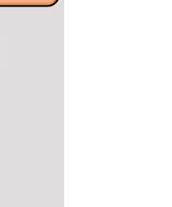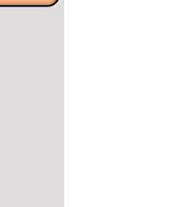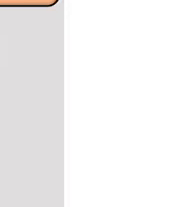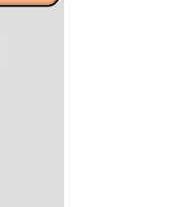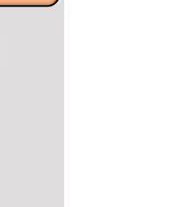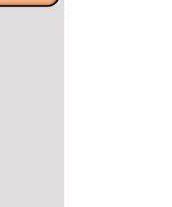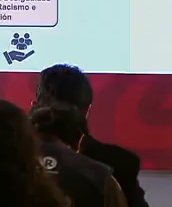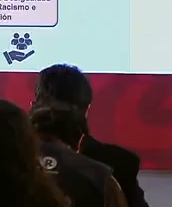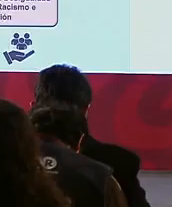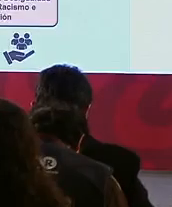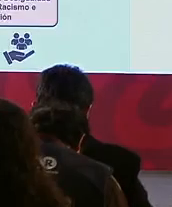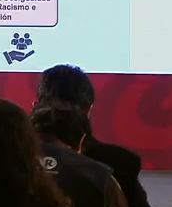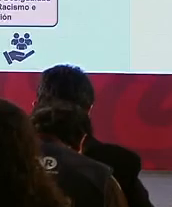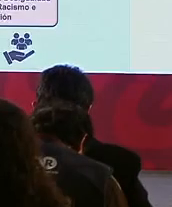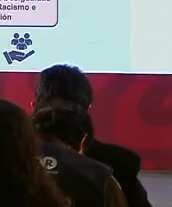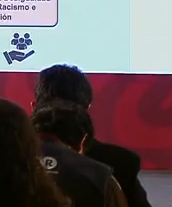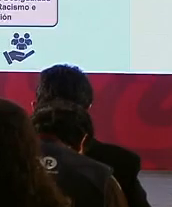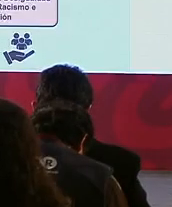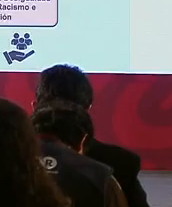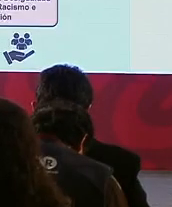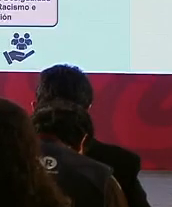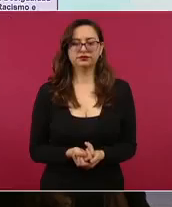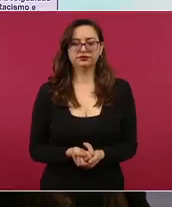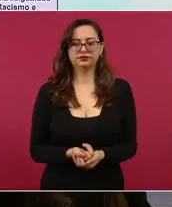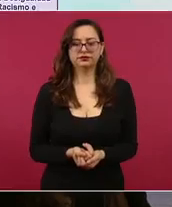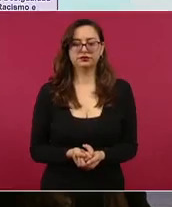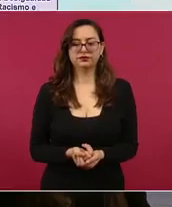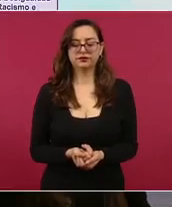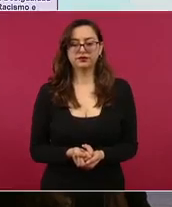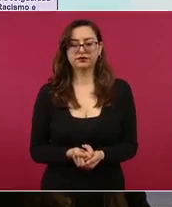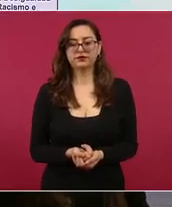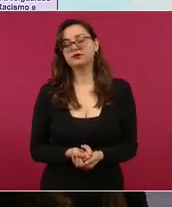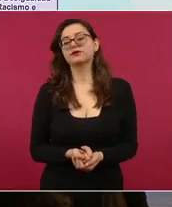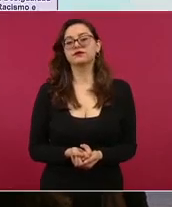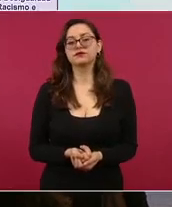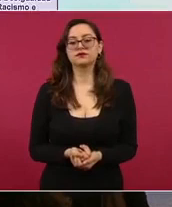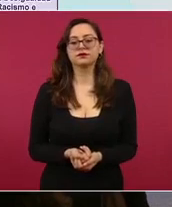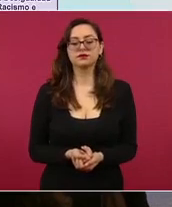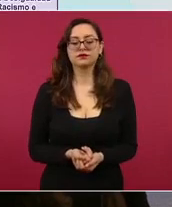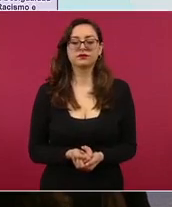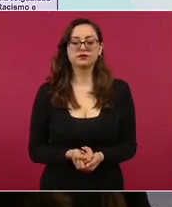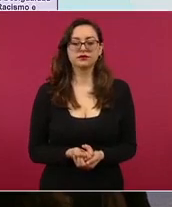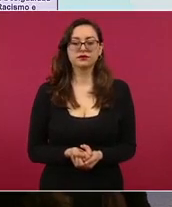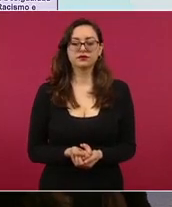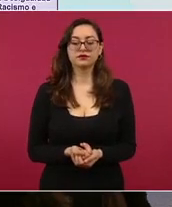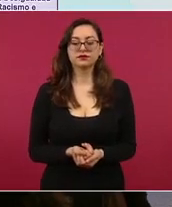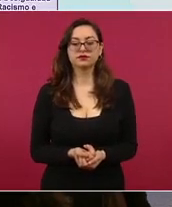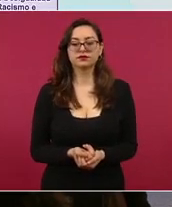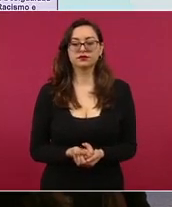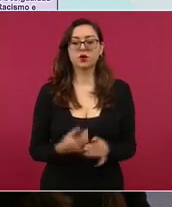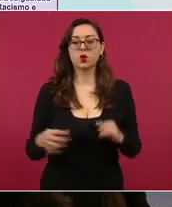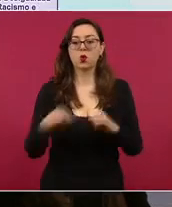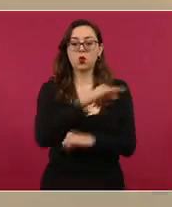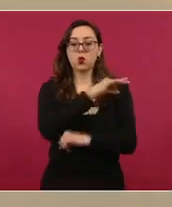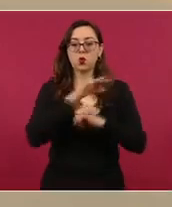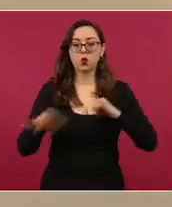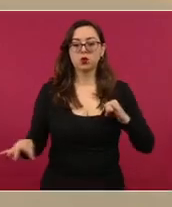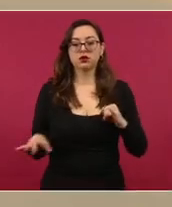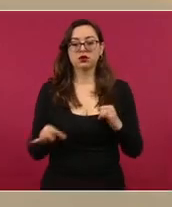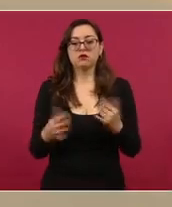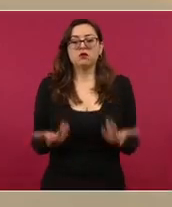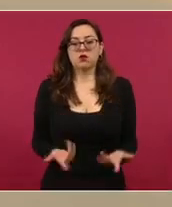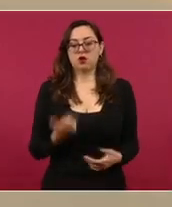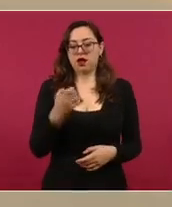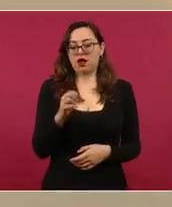evitar que haya situaciones de violencia. Y por último, un protocolo contra la desigualdad